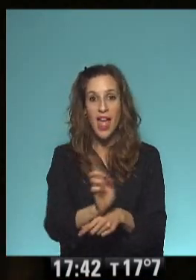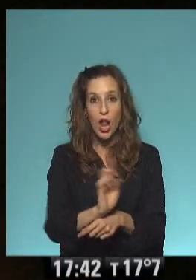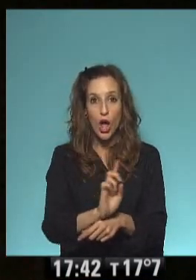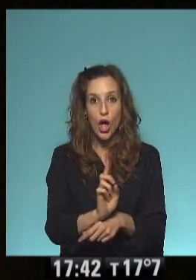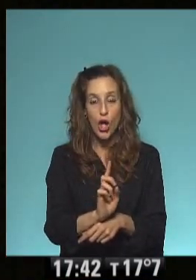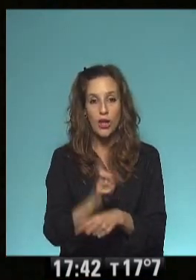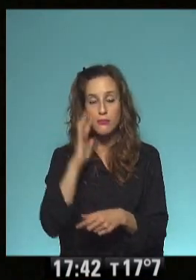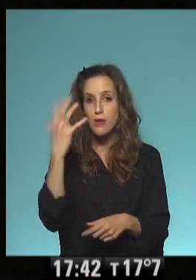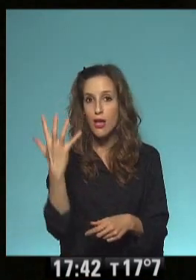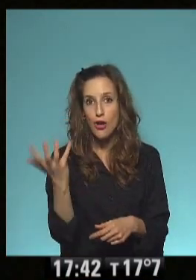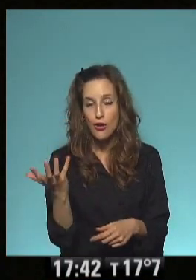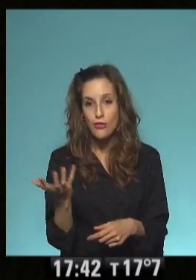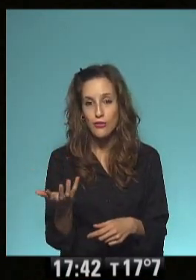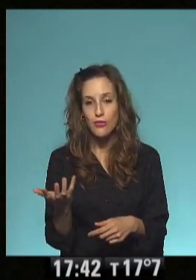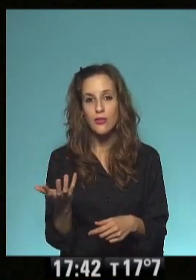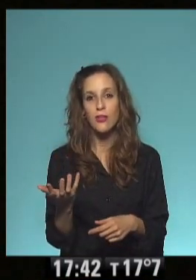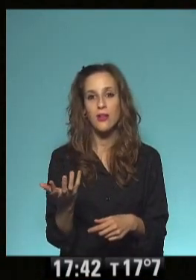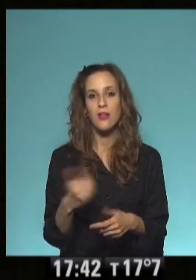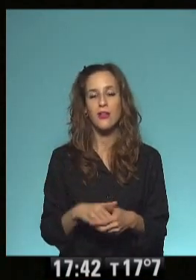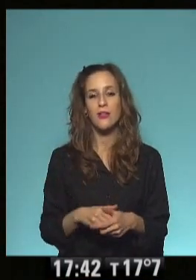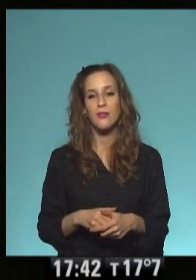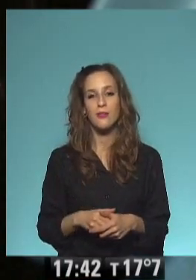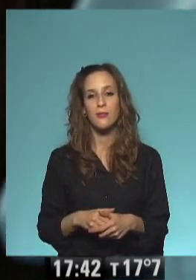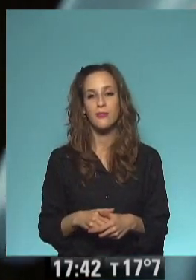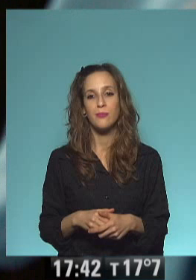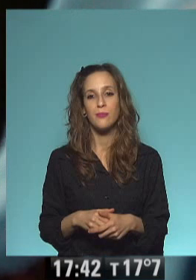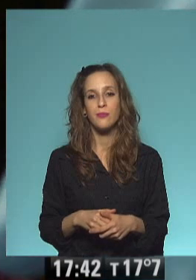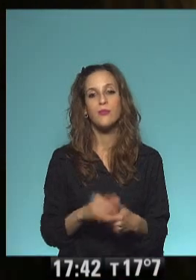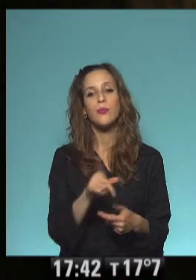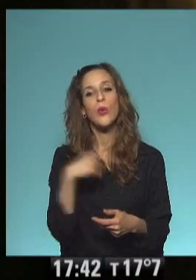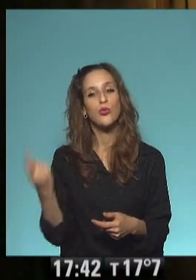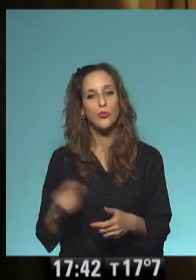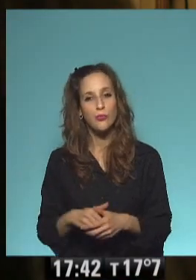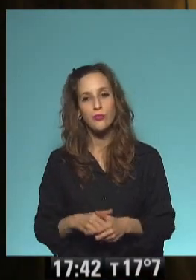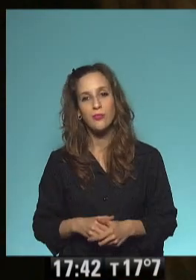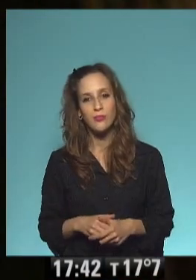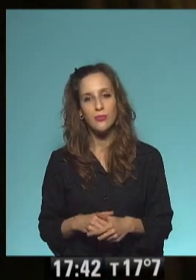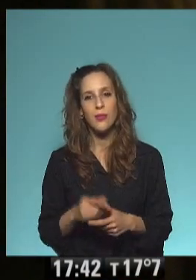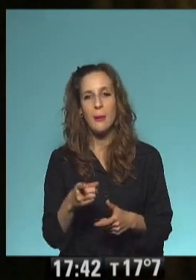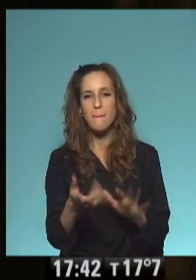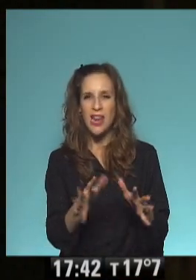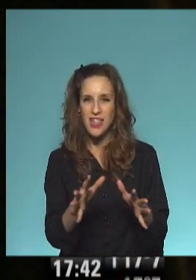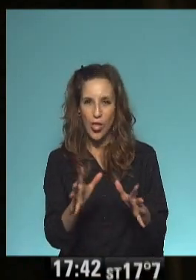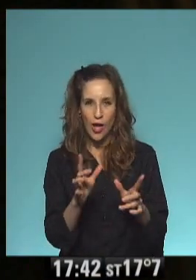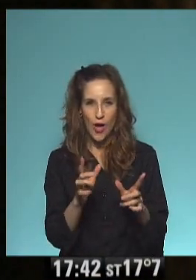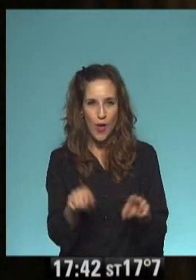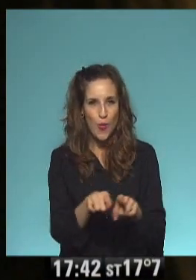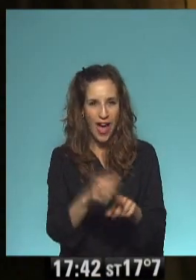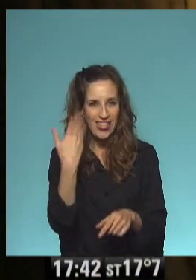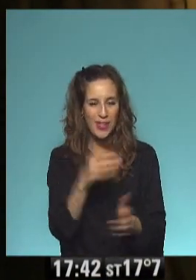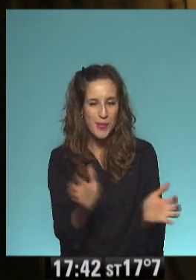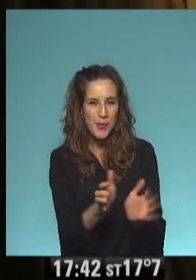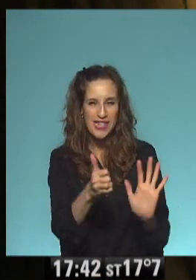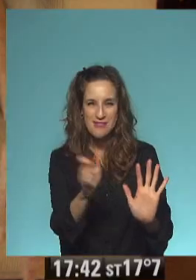reconoce? Pega cabezazo, ¿viste? Mirá este. Es algo parecido a lo que vos hacías cuando tenías 6 meses,